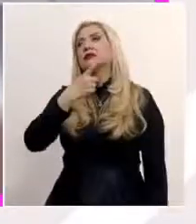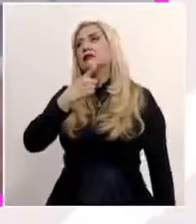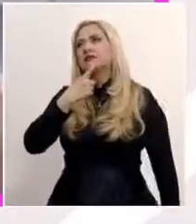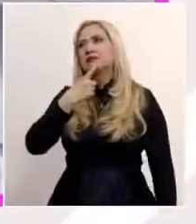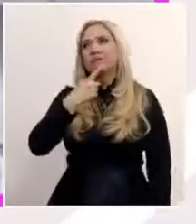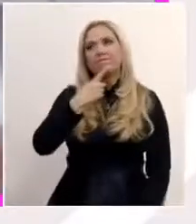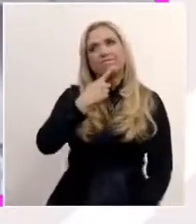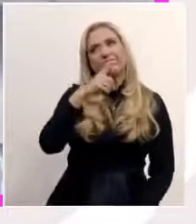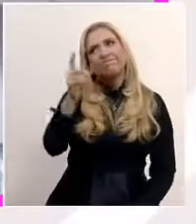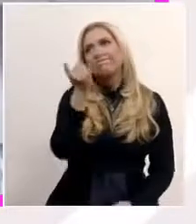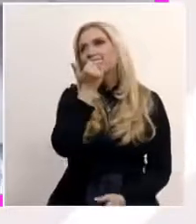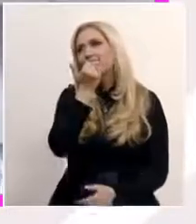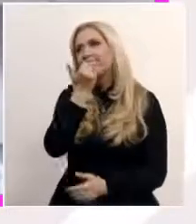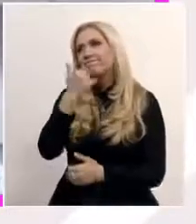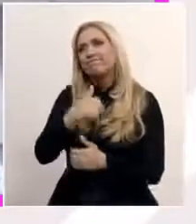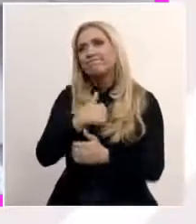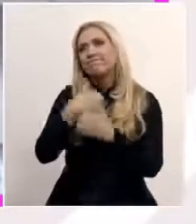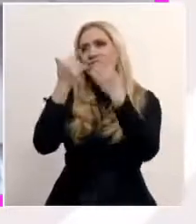esto, ¿no? O sea,